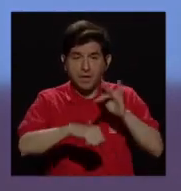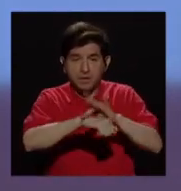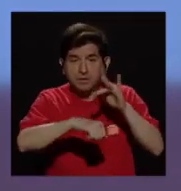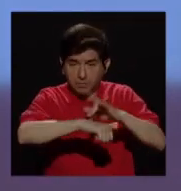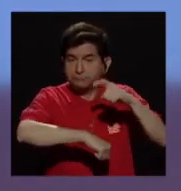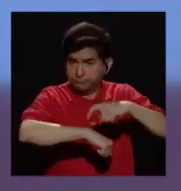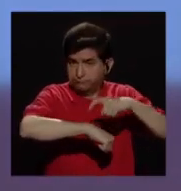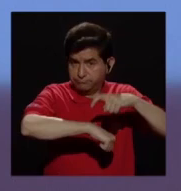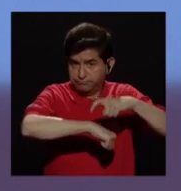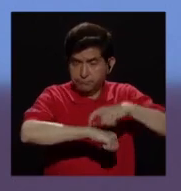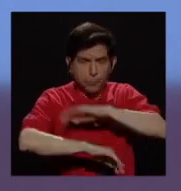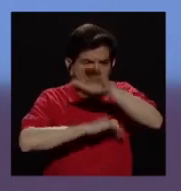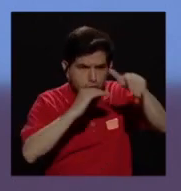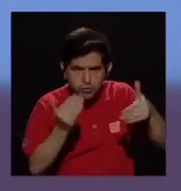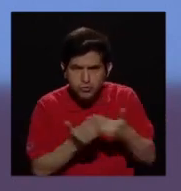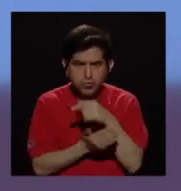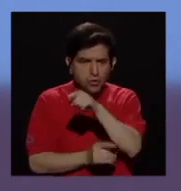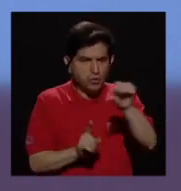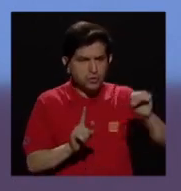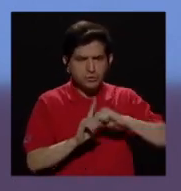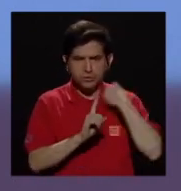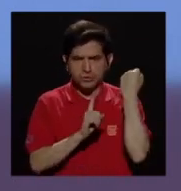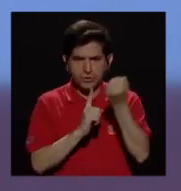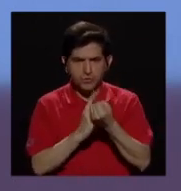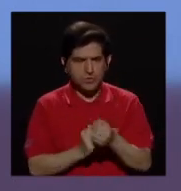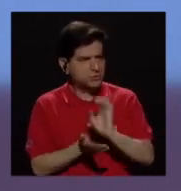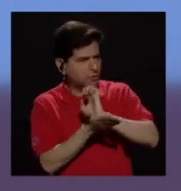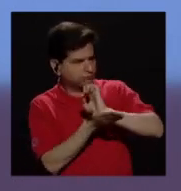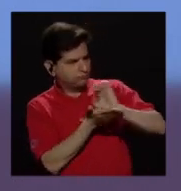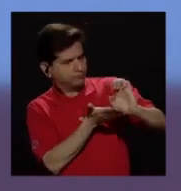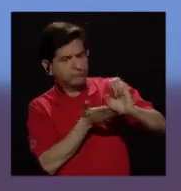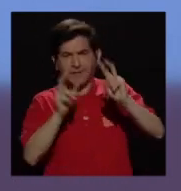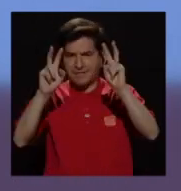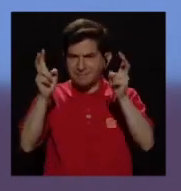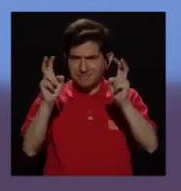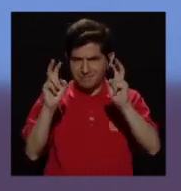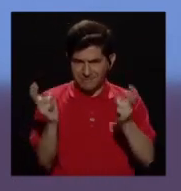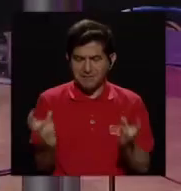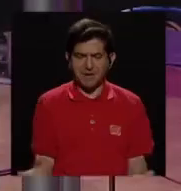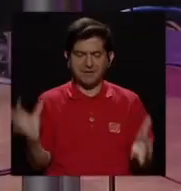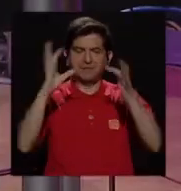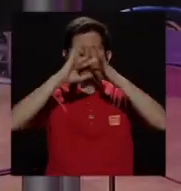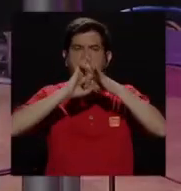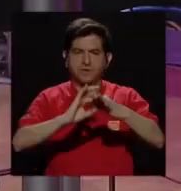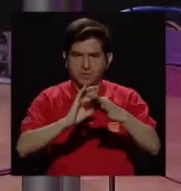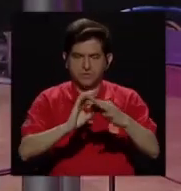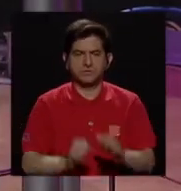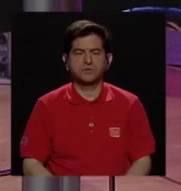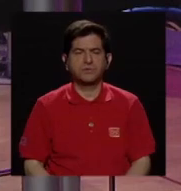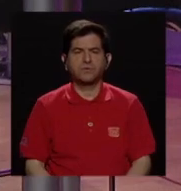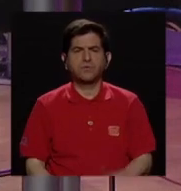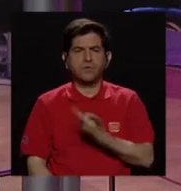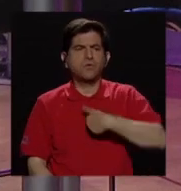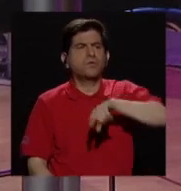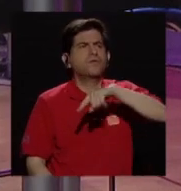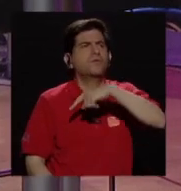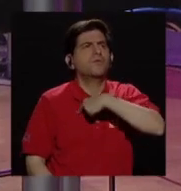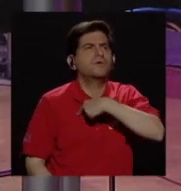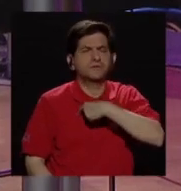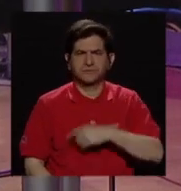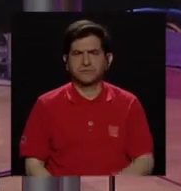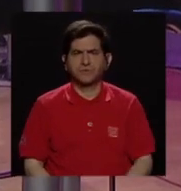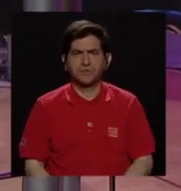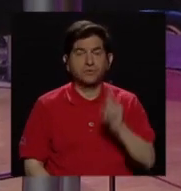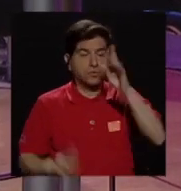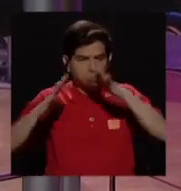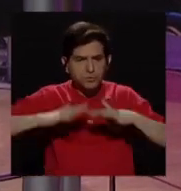edad. Entonces, todo esto estamos previniendo, todos estos temas que tienen que ver con cómo estamos